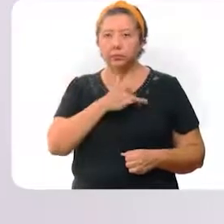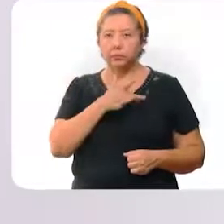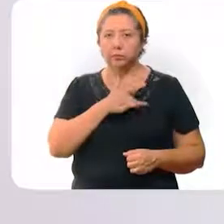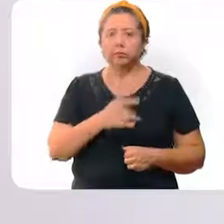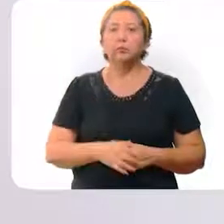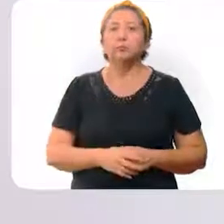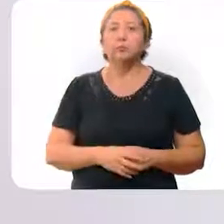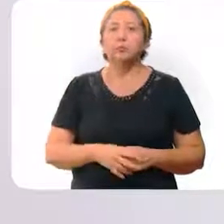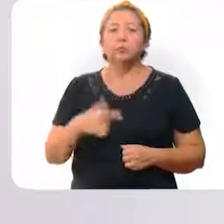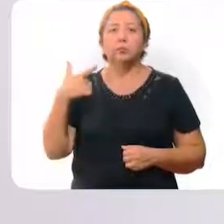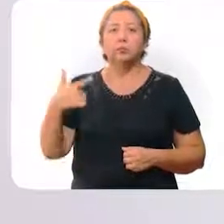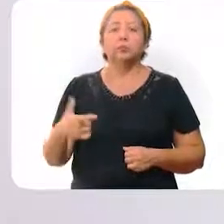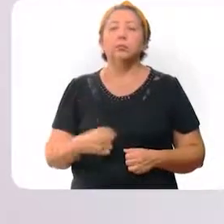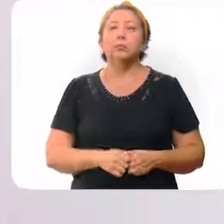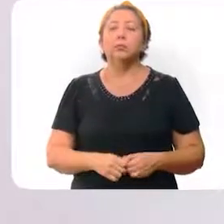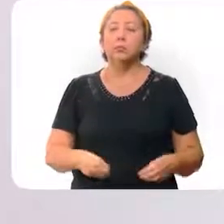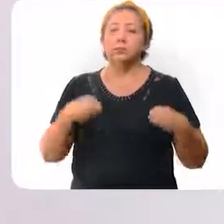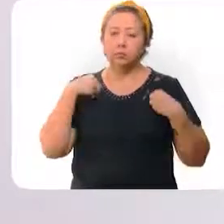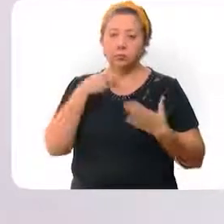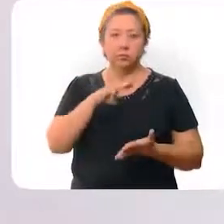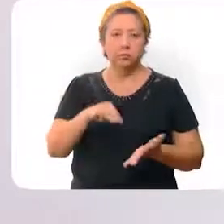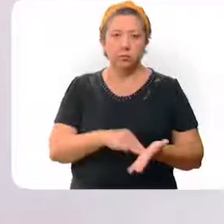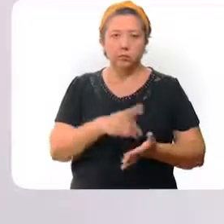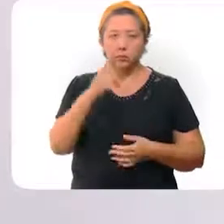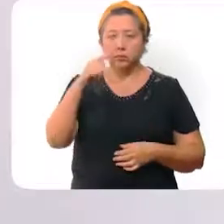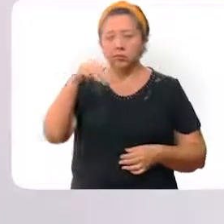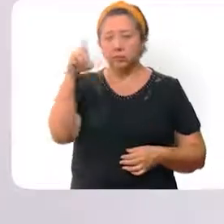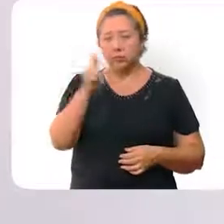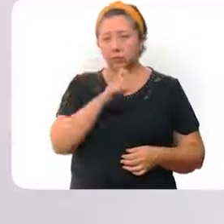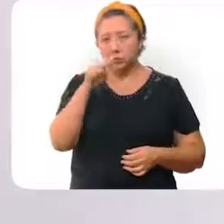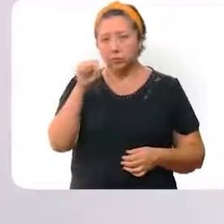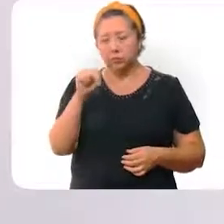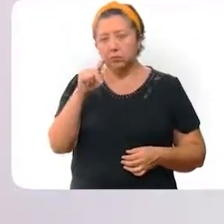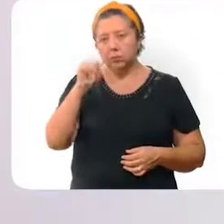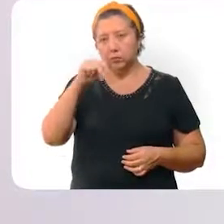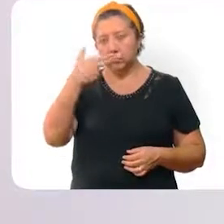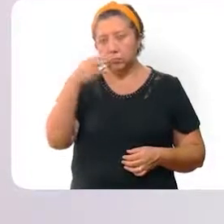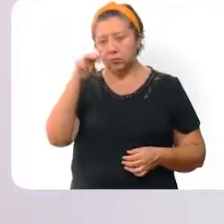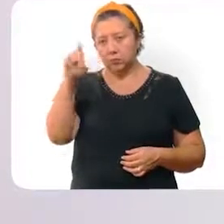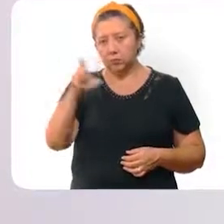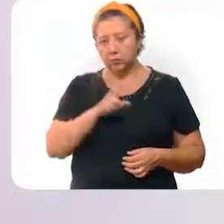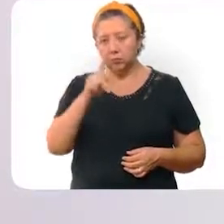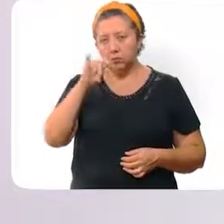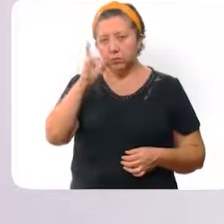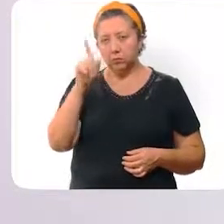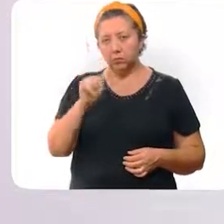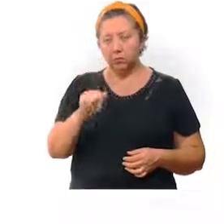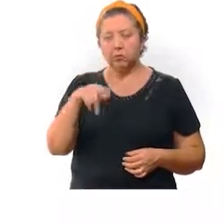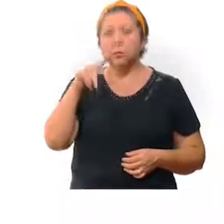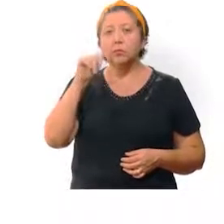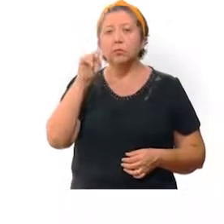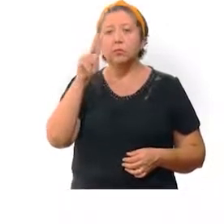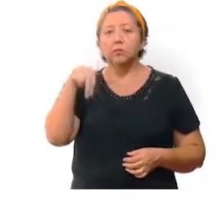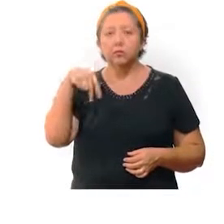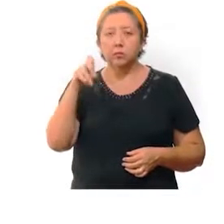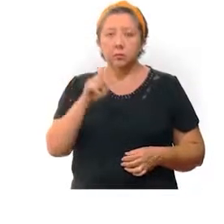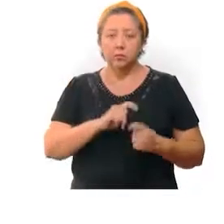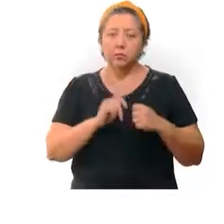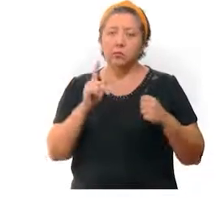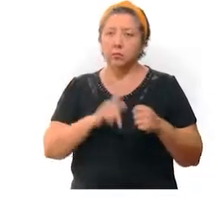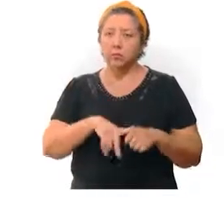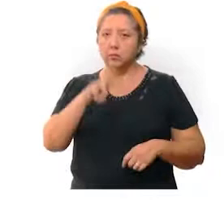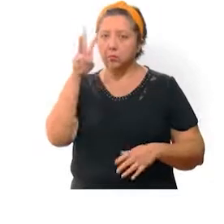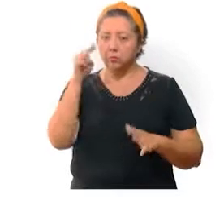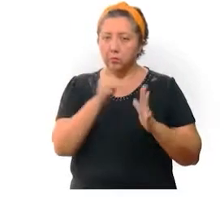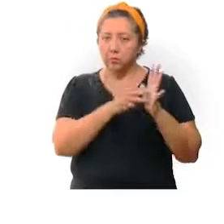cardiopatía. 7 residían en Mérida, 1 en Maxcanú, 1 en Tamec, 1 en Tizimín y 1 en Tuncás. En total,